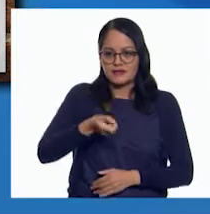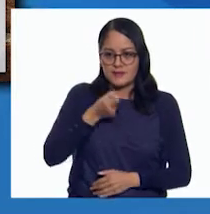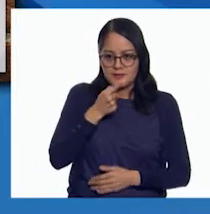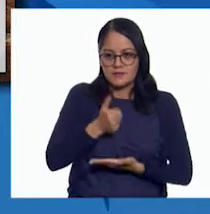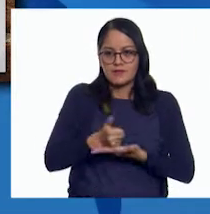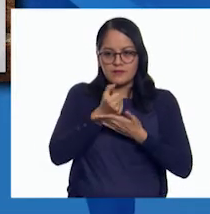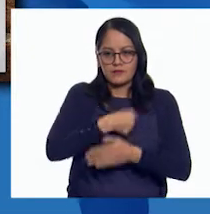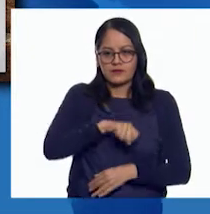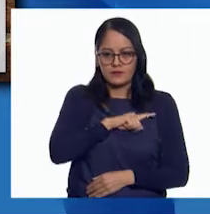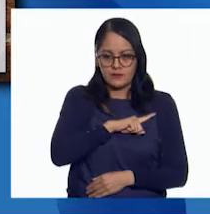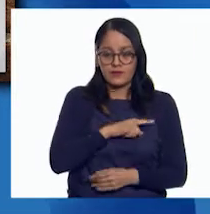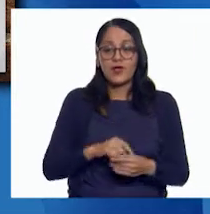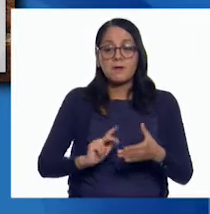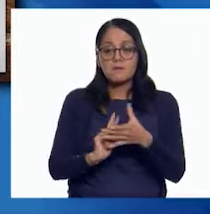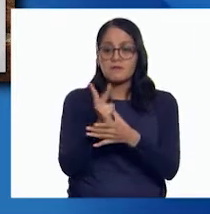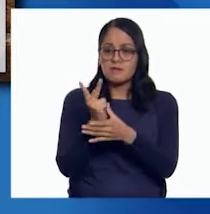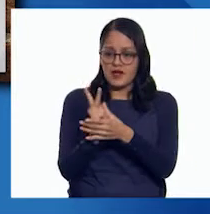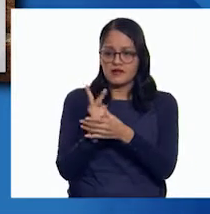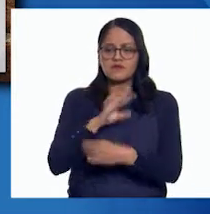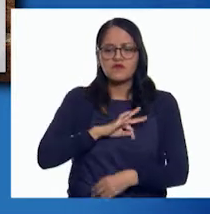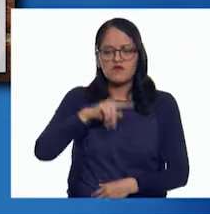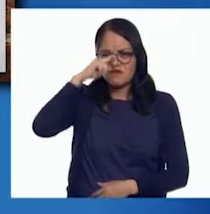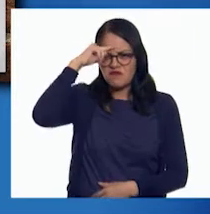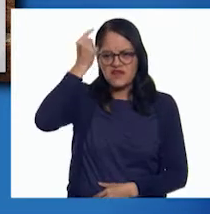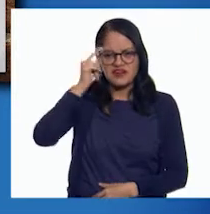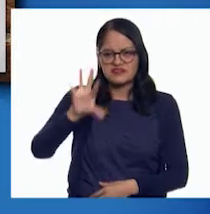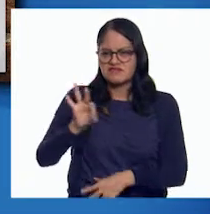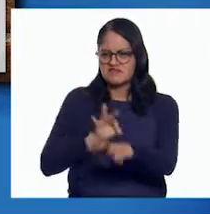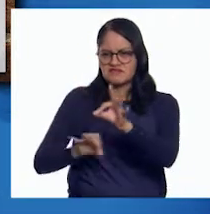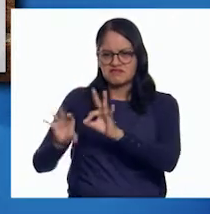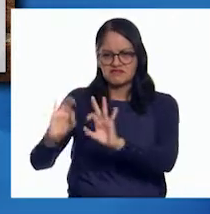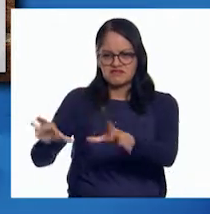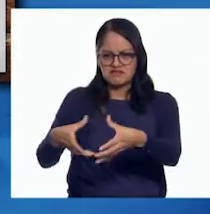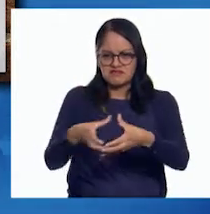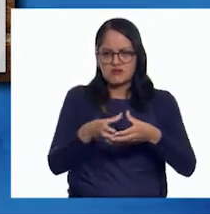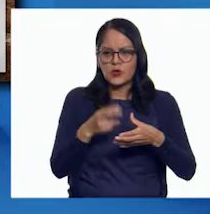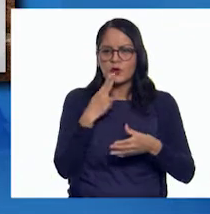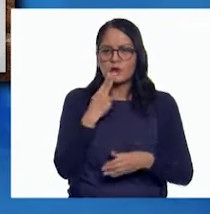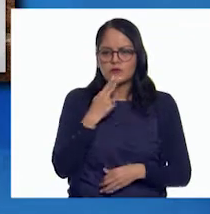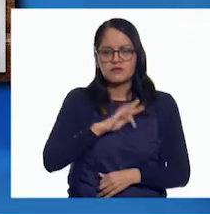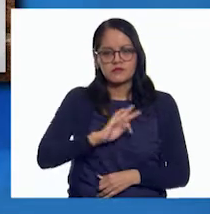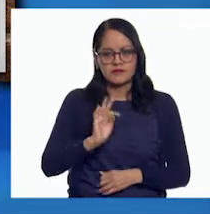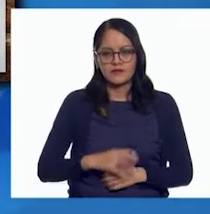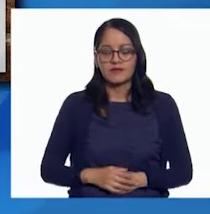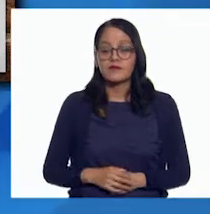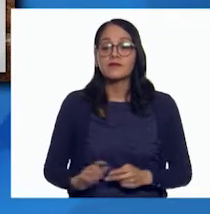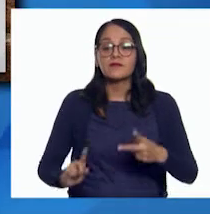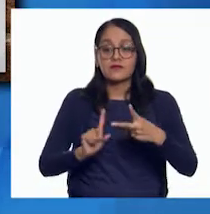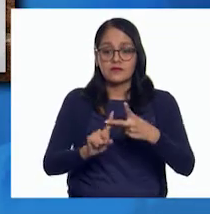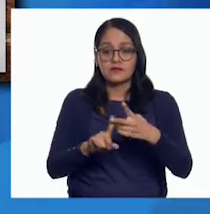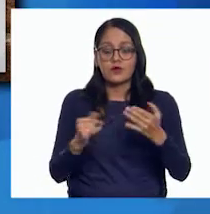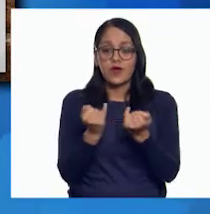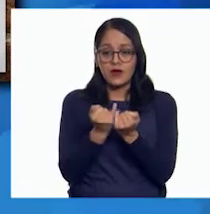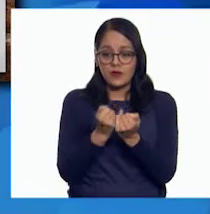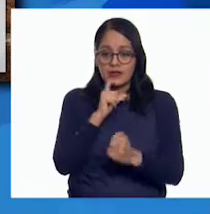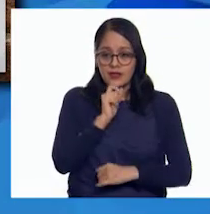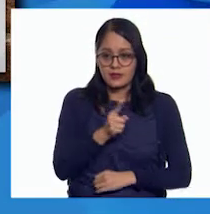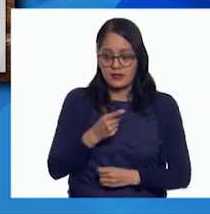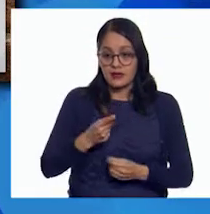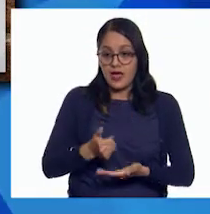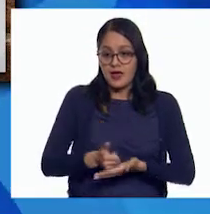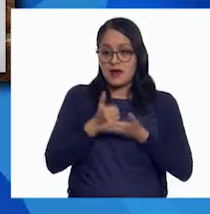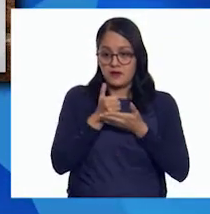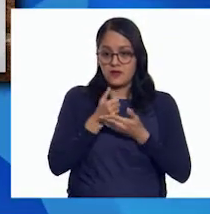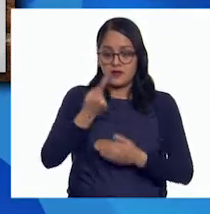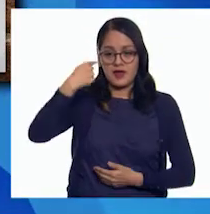muy accesibles en cuanto a la recolección y su uso. Ejercen una acción global sobre el organismo a causa de